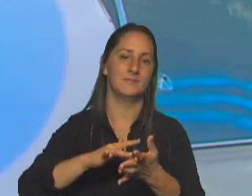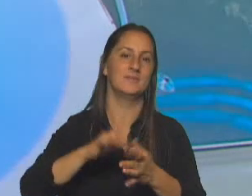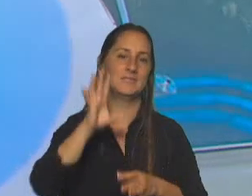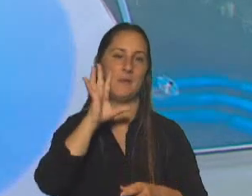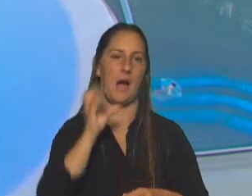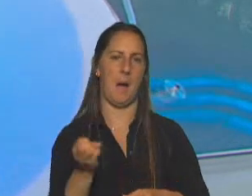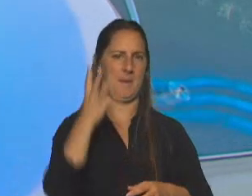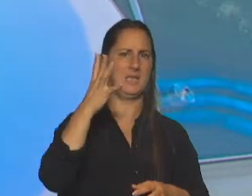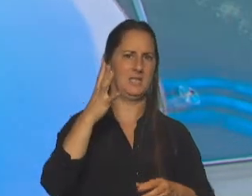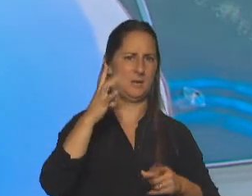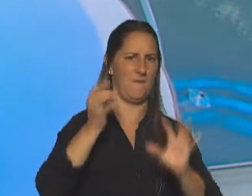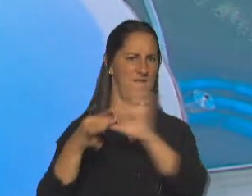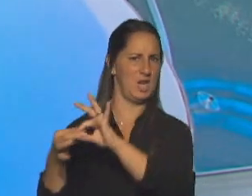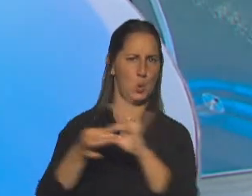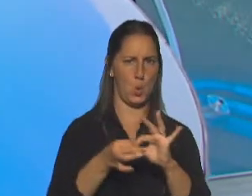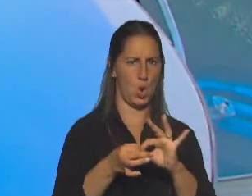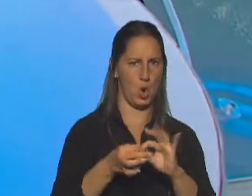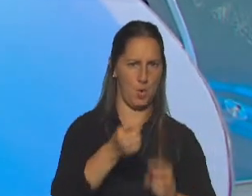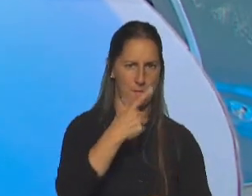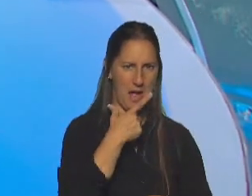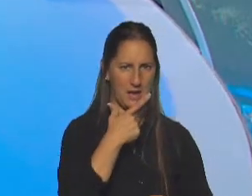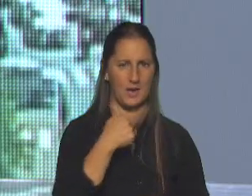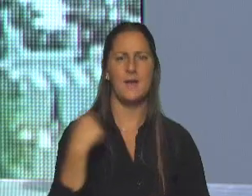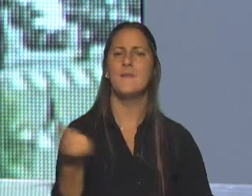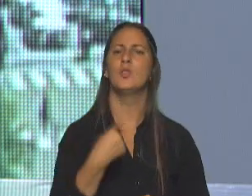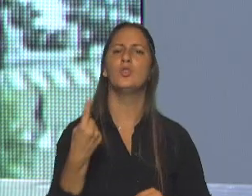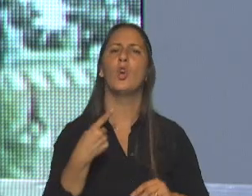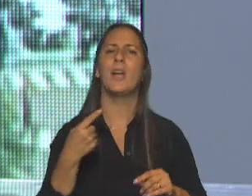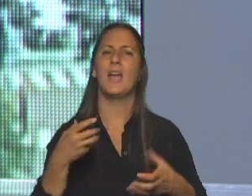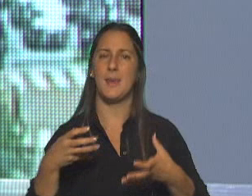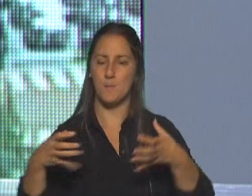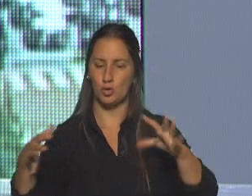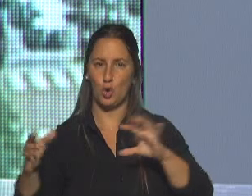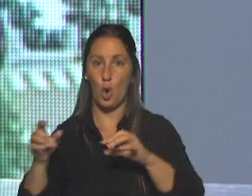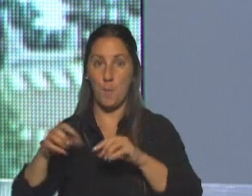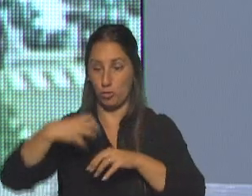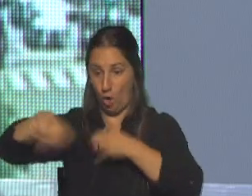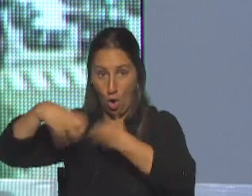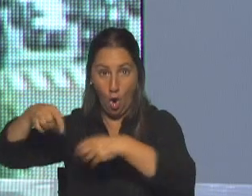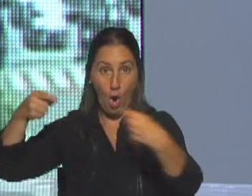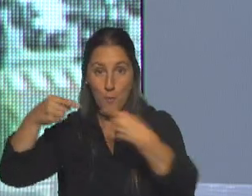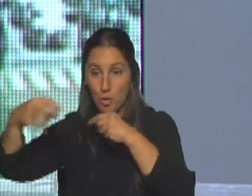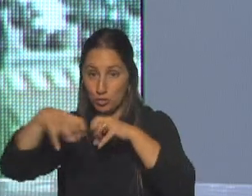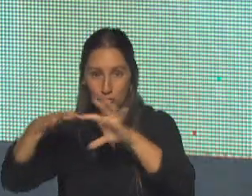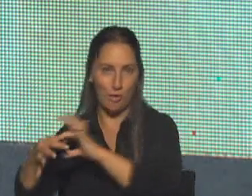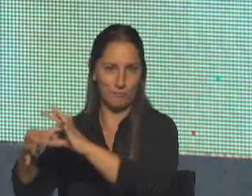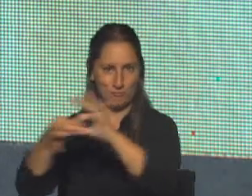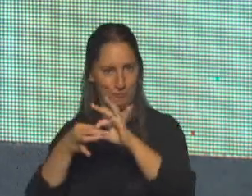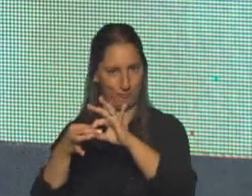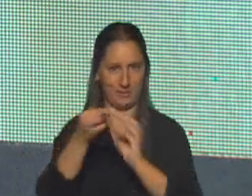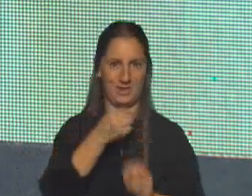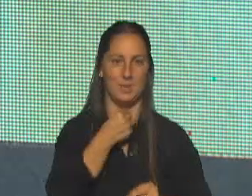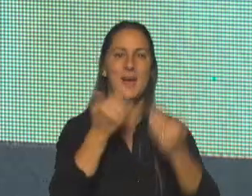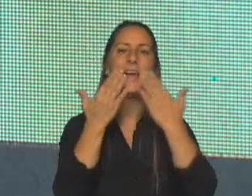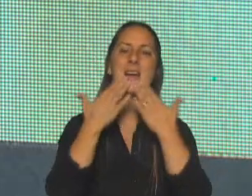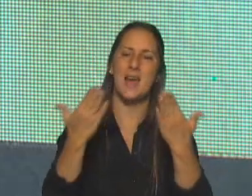macrista. Por eso nosotros queremos convocar a una alianza opositora, abierta a todos los sectores de la oposición. Bien, doctora, gracias por